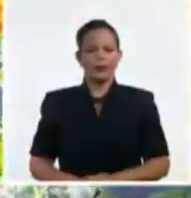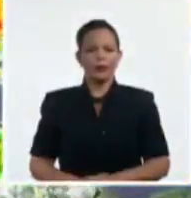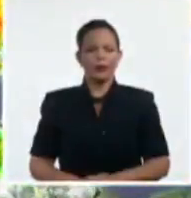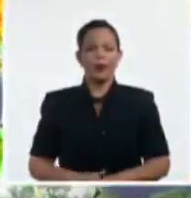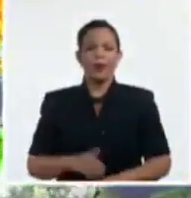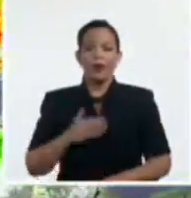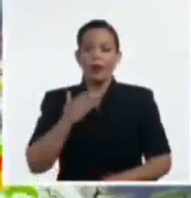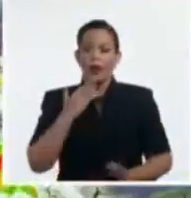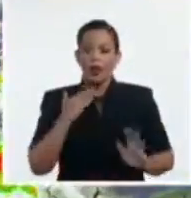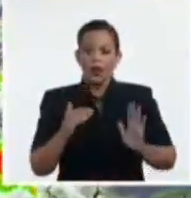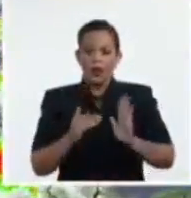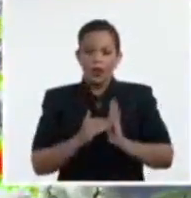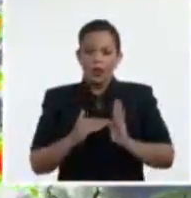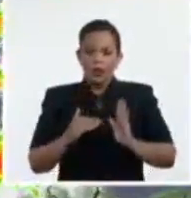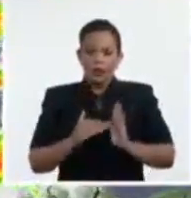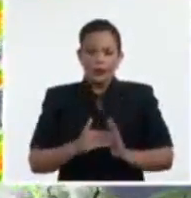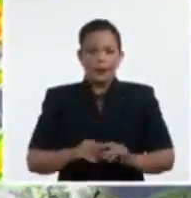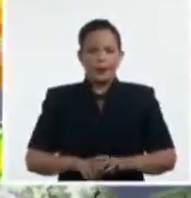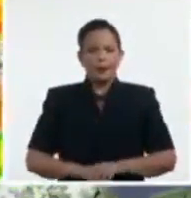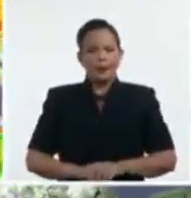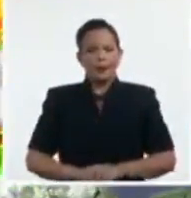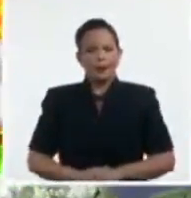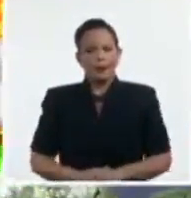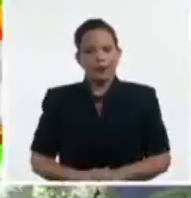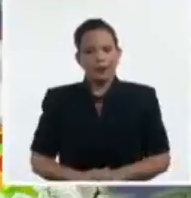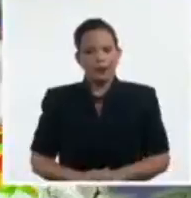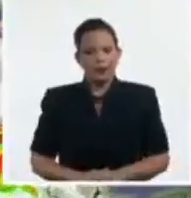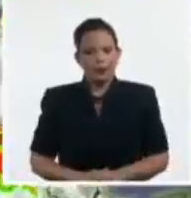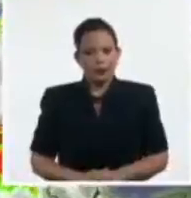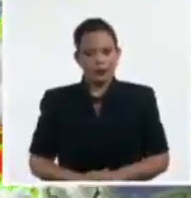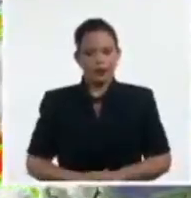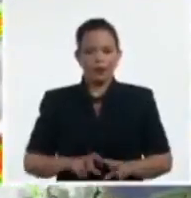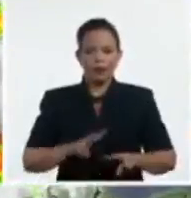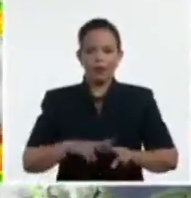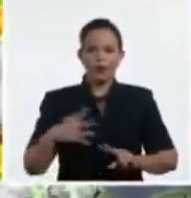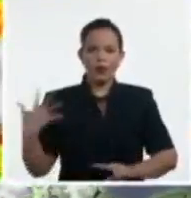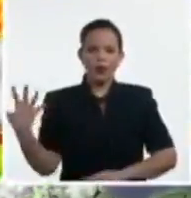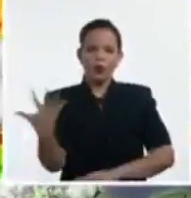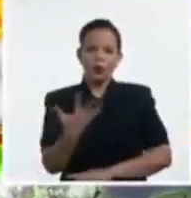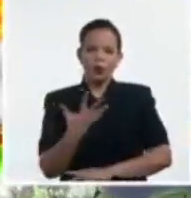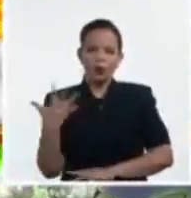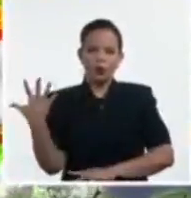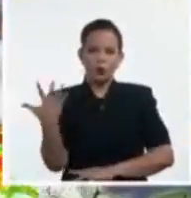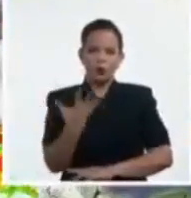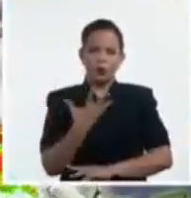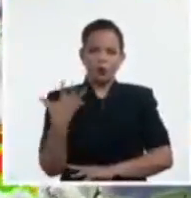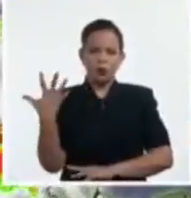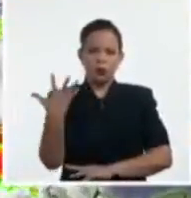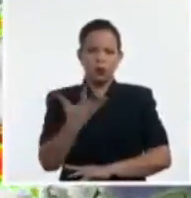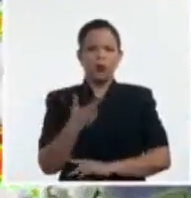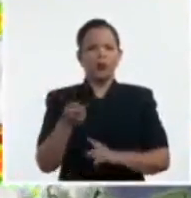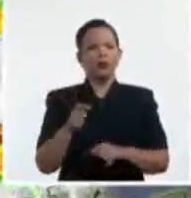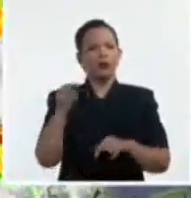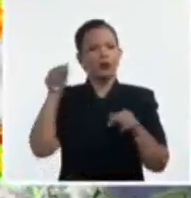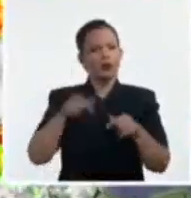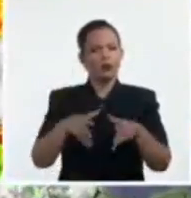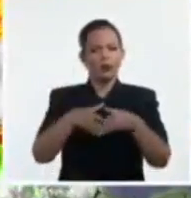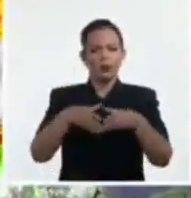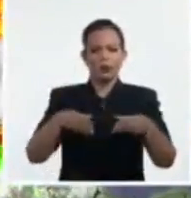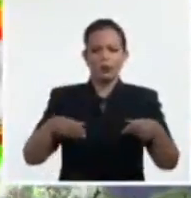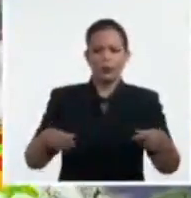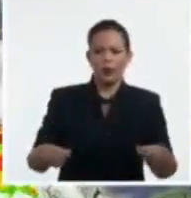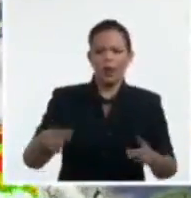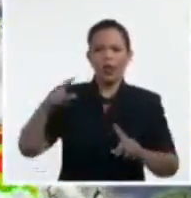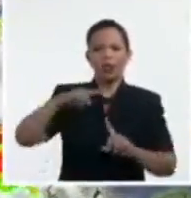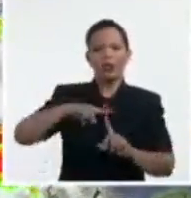Muy buenas tardes. Después de su paso por la península de la Florida, Ian es ahora una tormenta tropical con vientos sostenidos de 110 kilómetros por